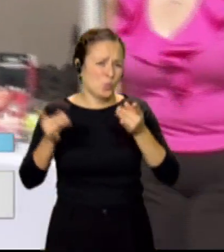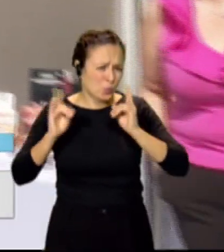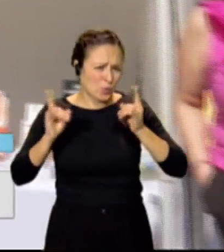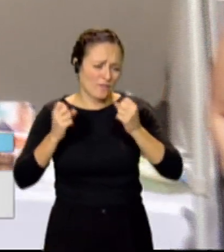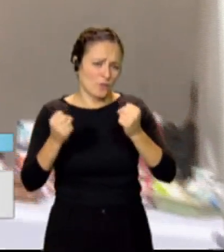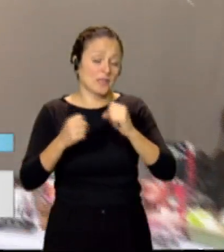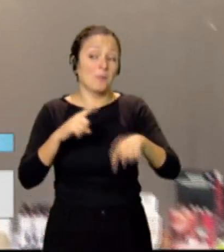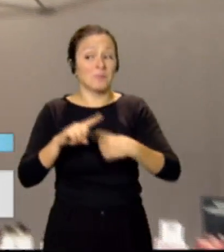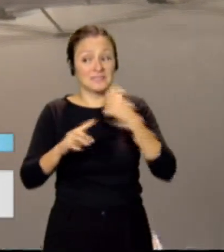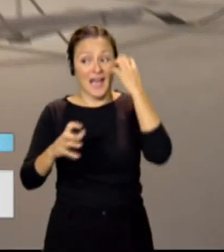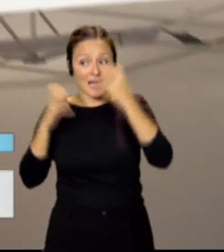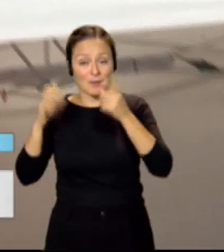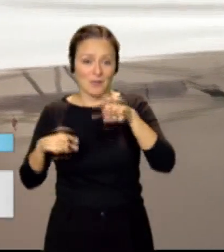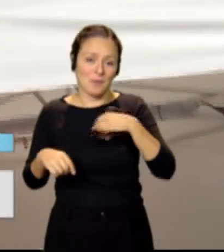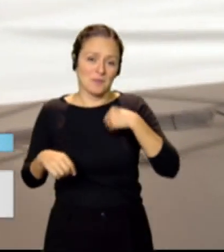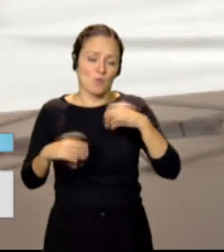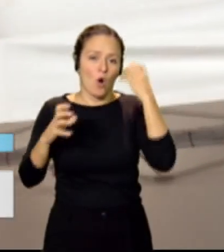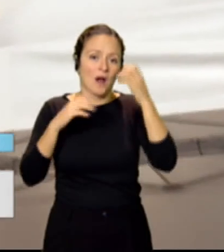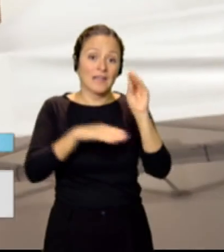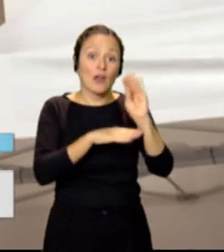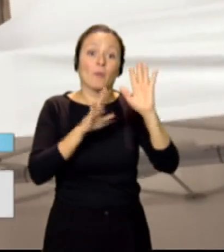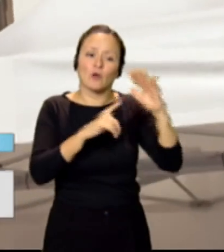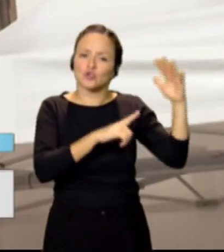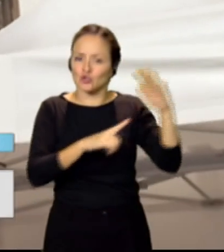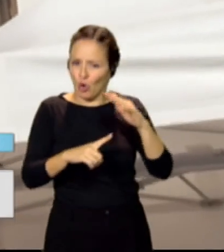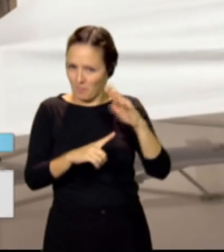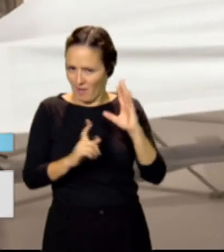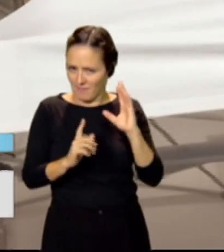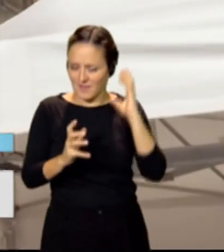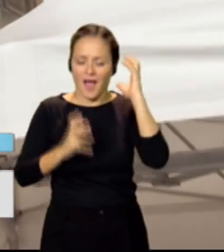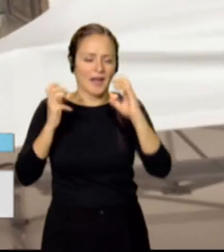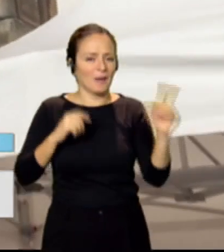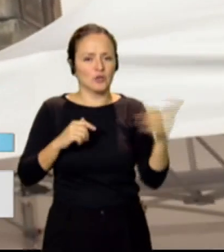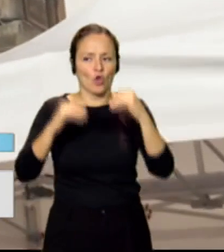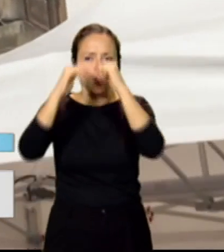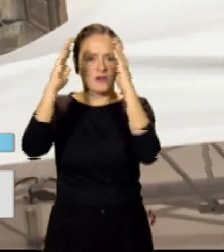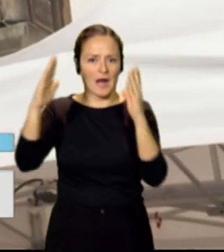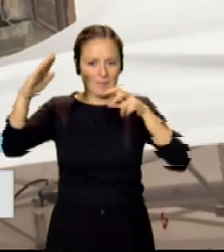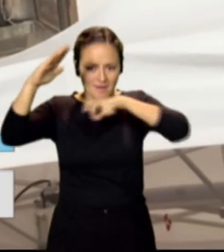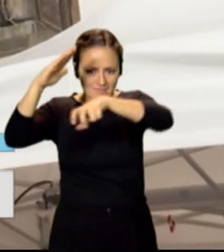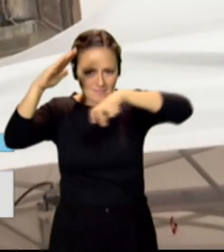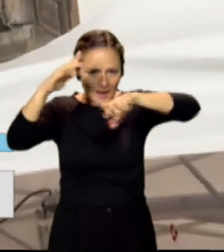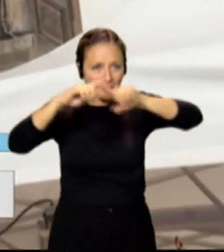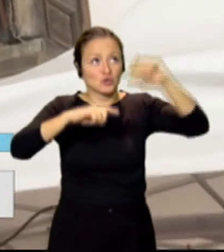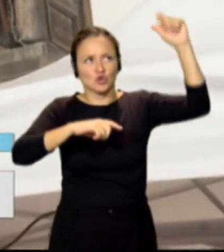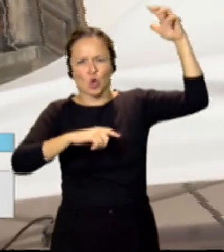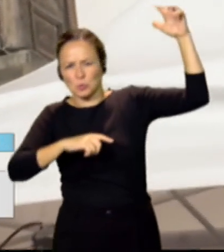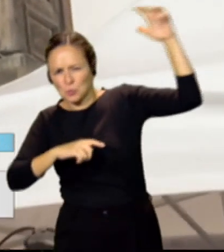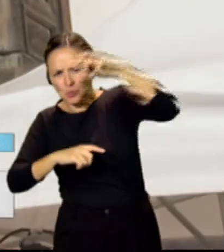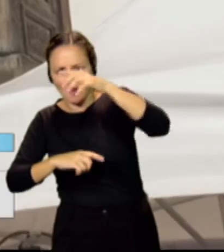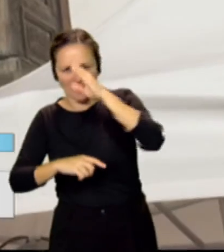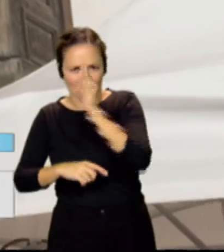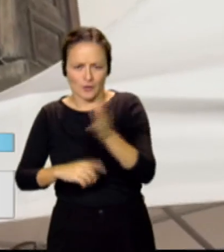también, hablando de animales, esta muestra de ganado a la sombra, donde todos nuestros animales están en las carpas y por lo tanto están cubiertos del sol. Anoche también